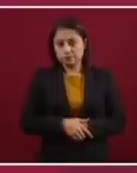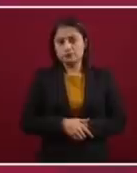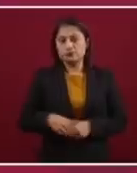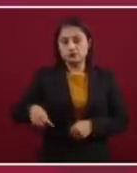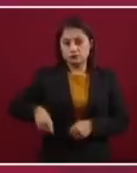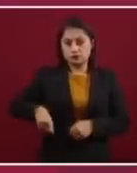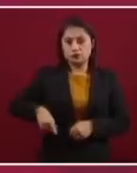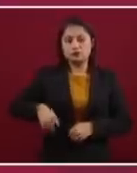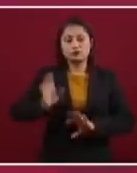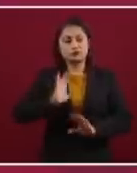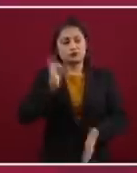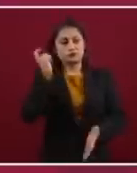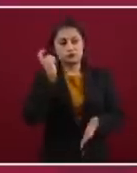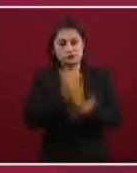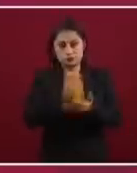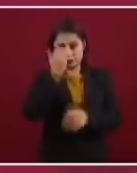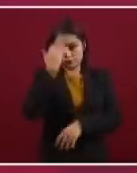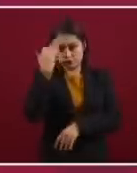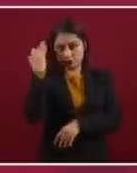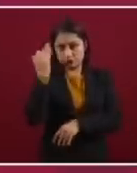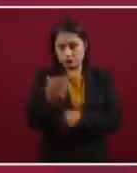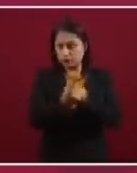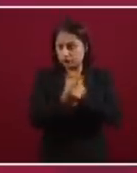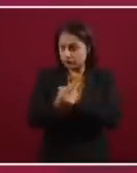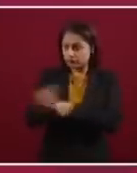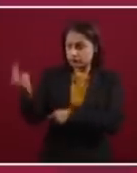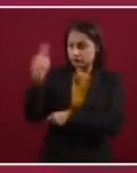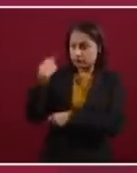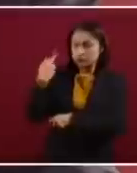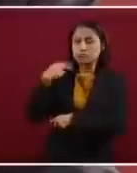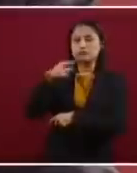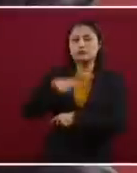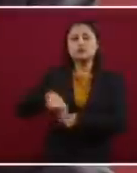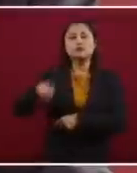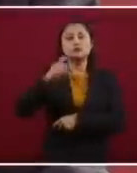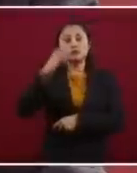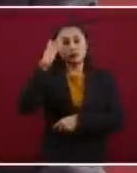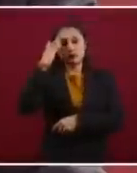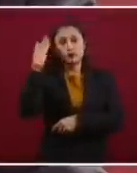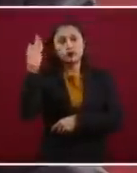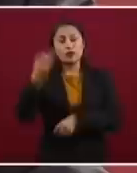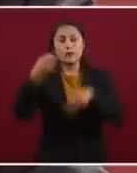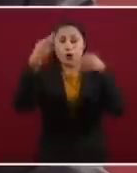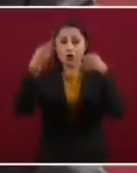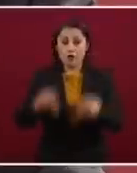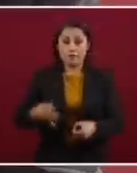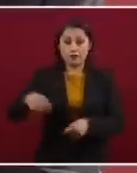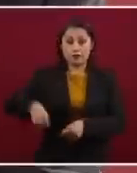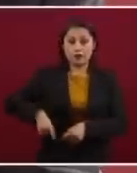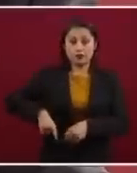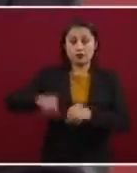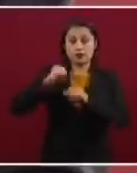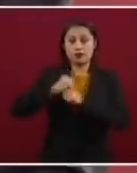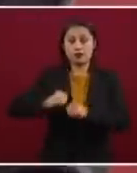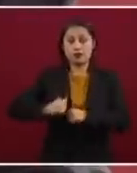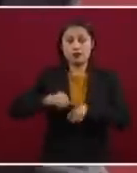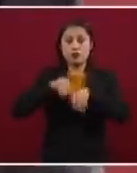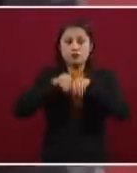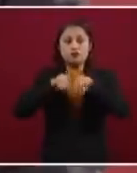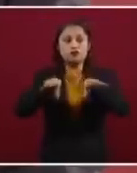gobierno y los tiempos oficiales para este propósito desde luego